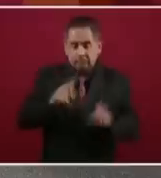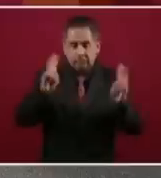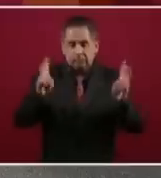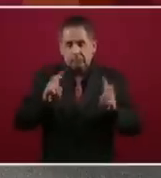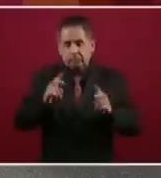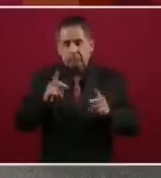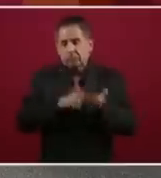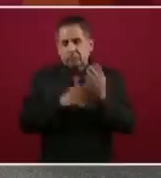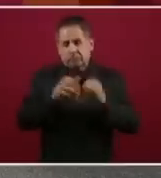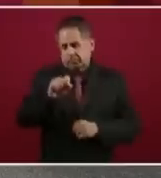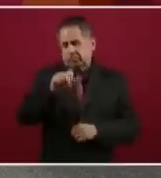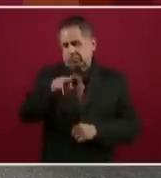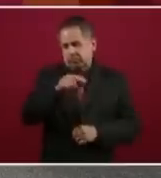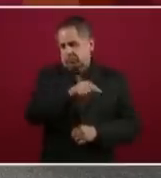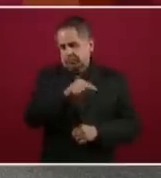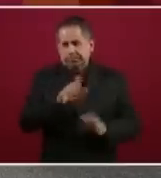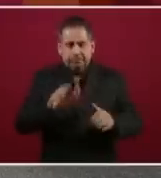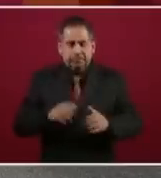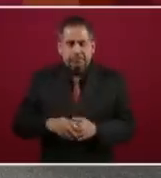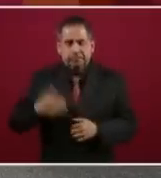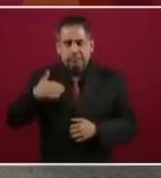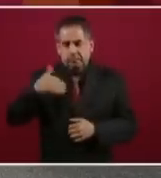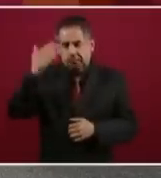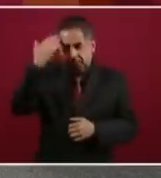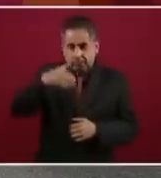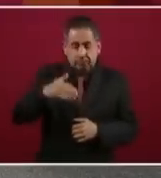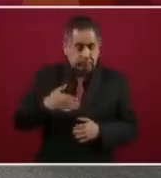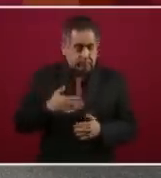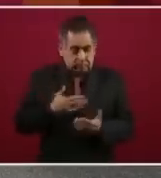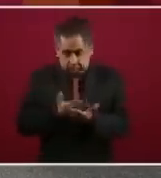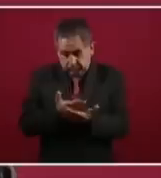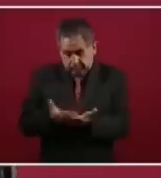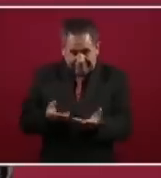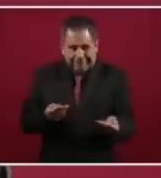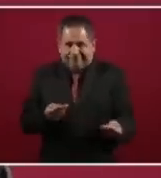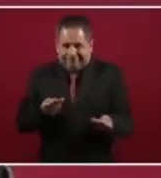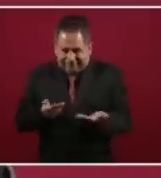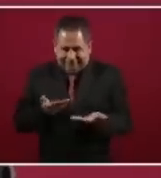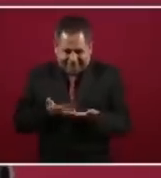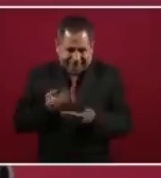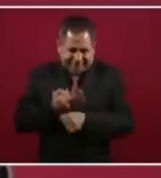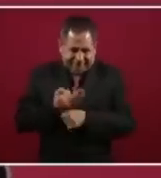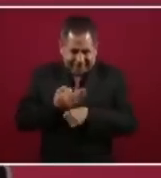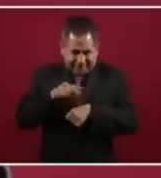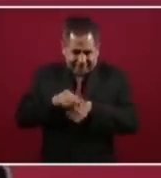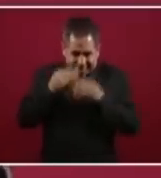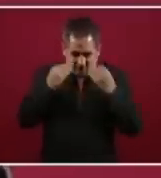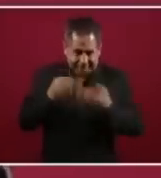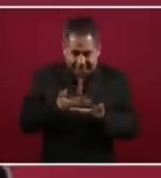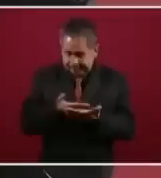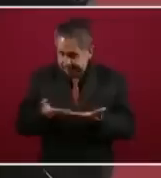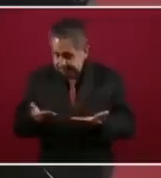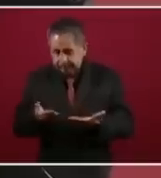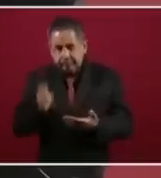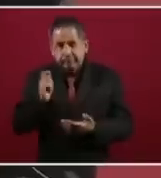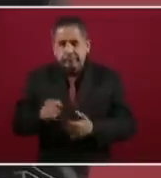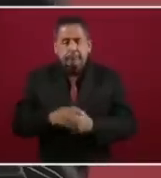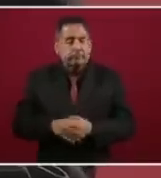yo lo que sé, que sí tengo de primera mano, es de que el general García